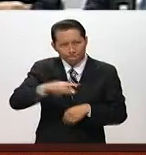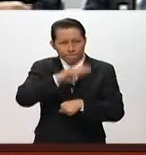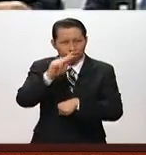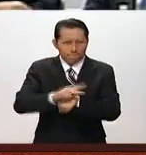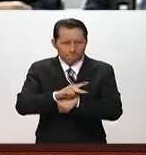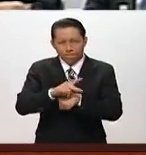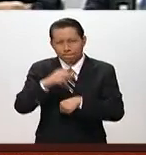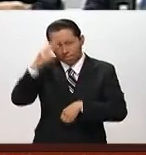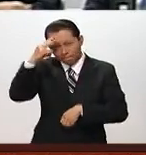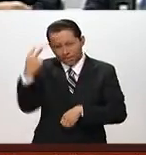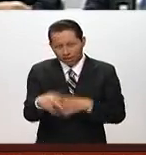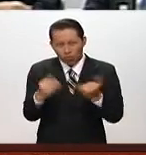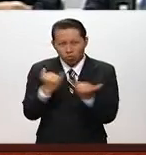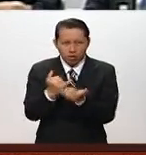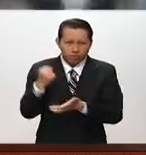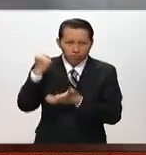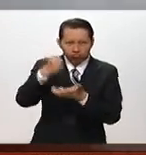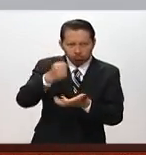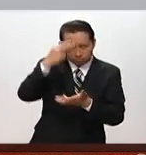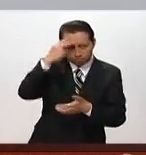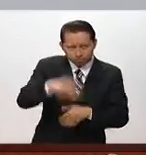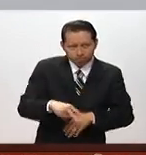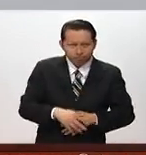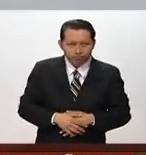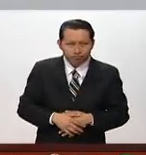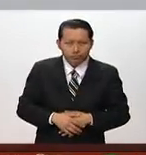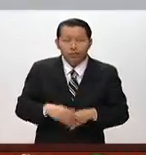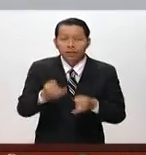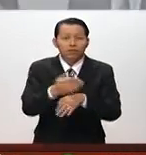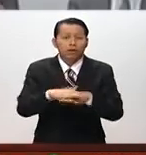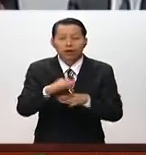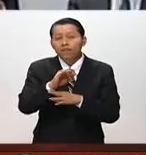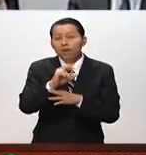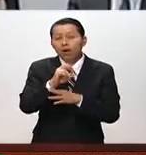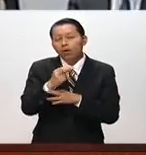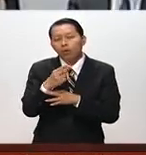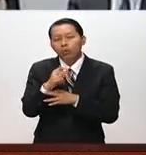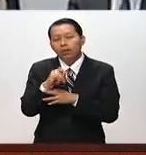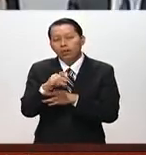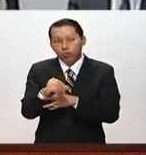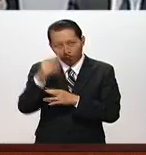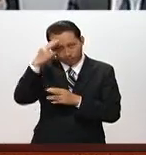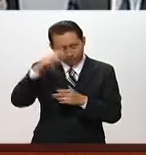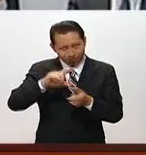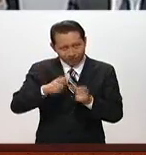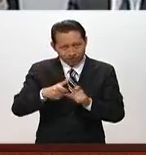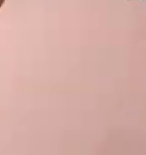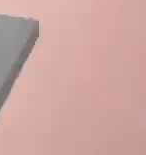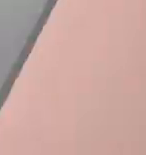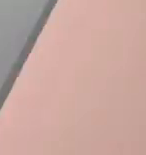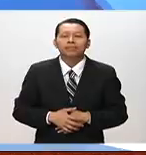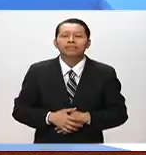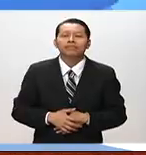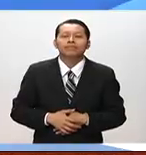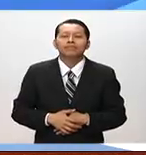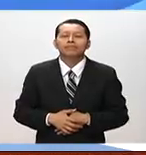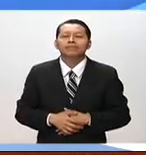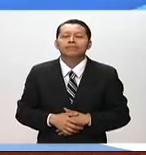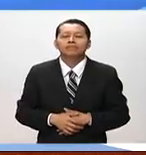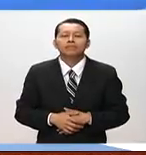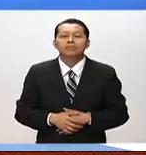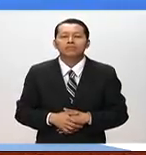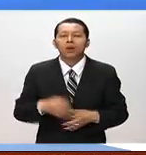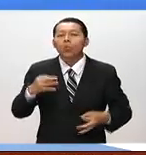la mayor inversión en el país. Con información de Flor Hurtado, México al día. Un